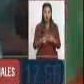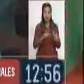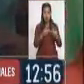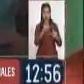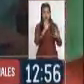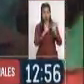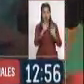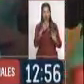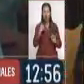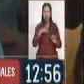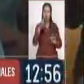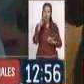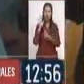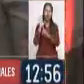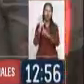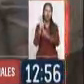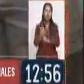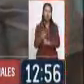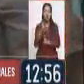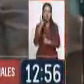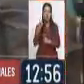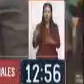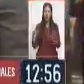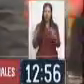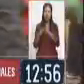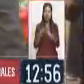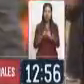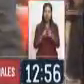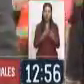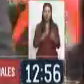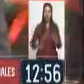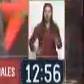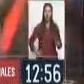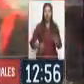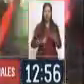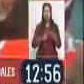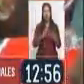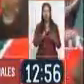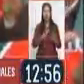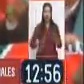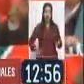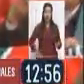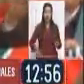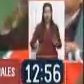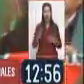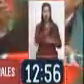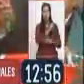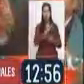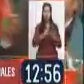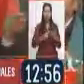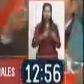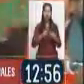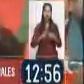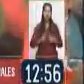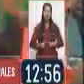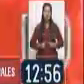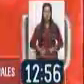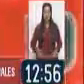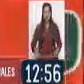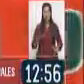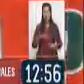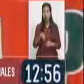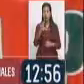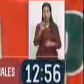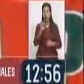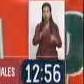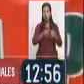al candidato por la ciudad de La Paz, como alcalde, a gobernación en la ciudad del Alto, ¿no es cierto?, al alcalde o la alcaldesa, y en las